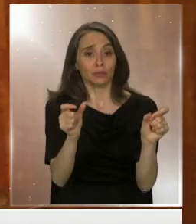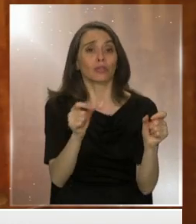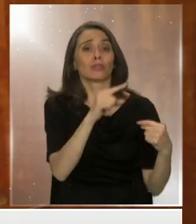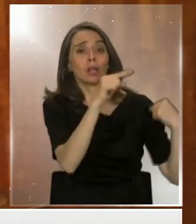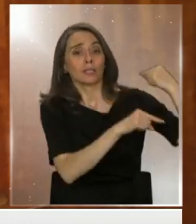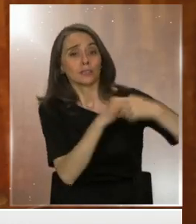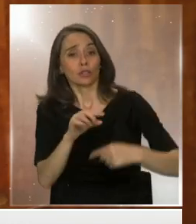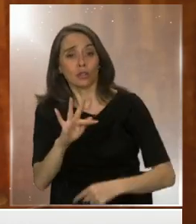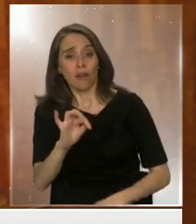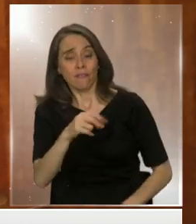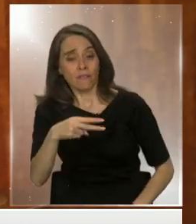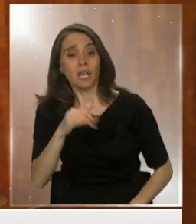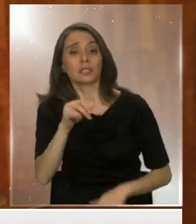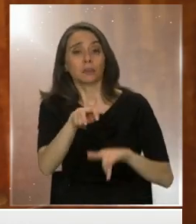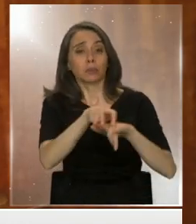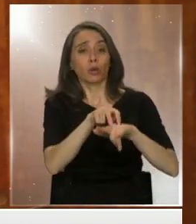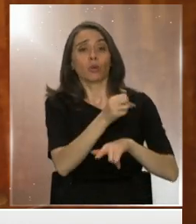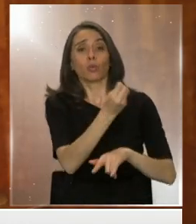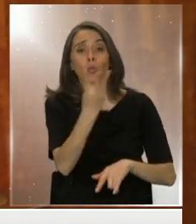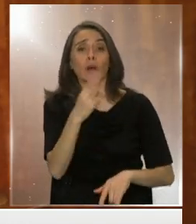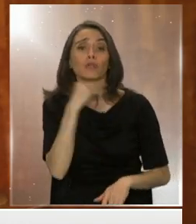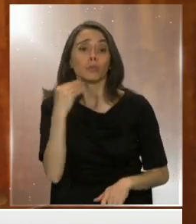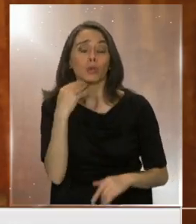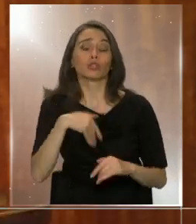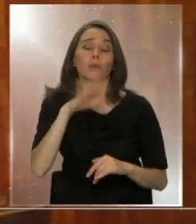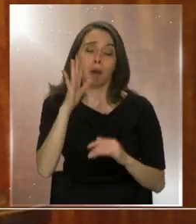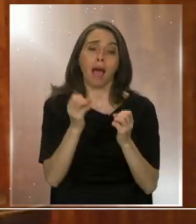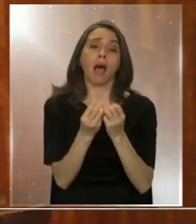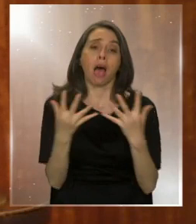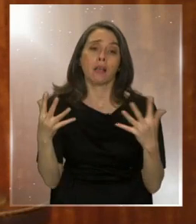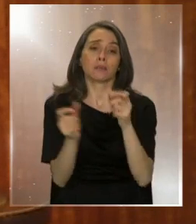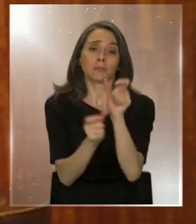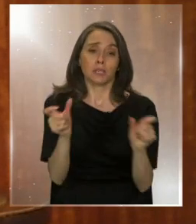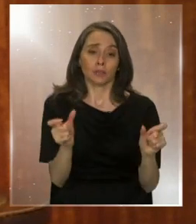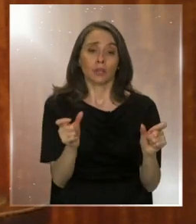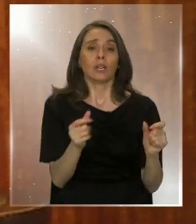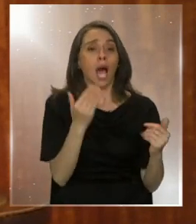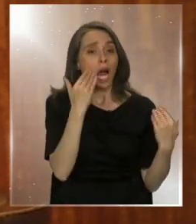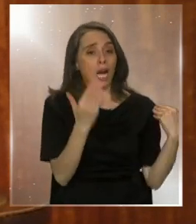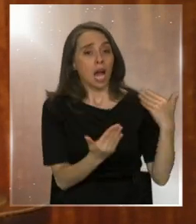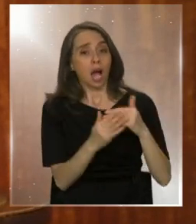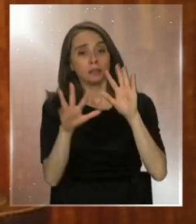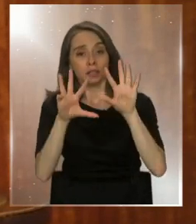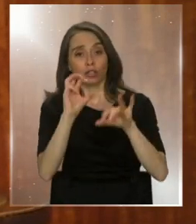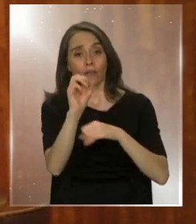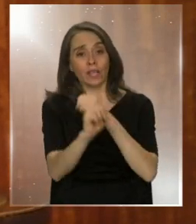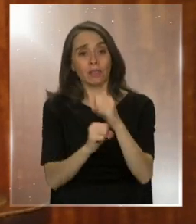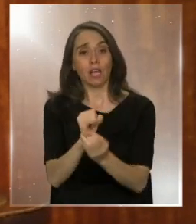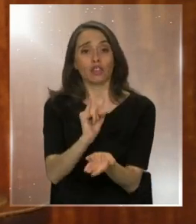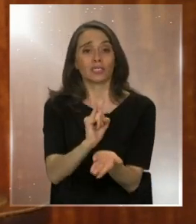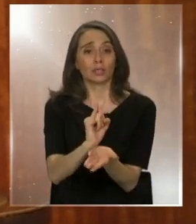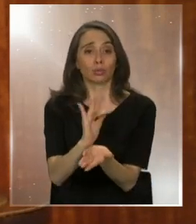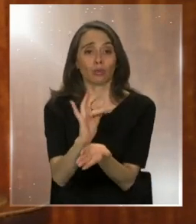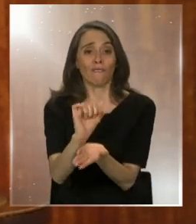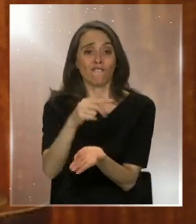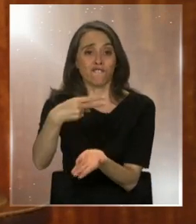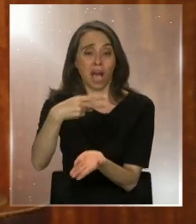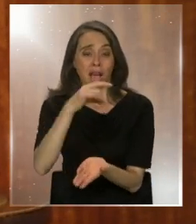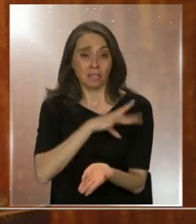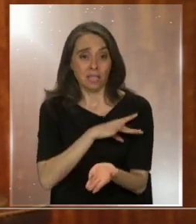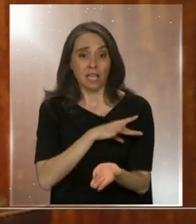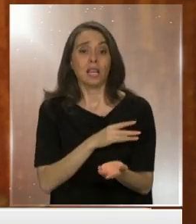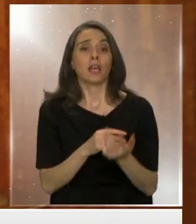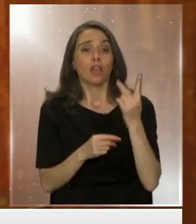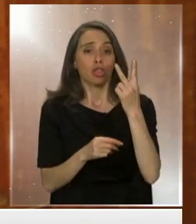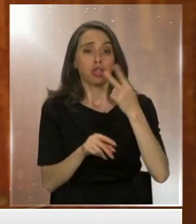si es el más grande accidente que hemos tenido durante nuestros casi 90 años de vida han